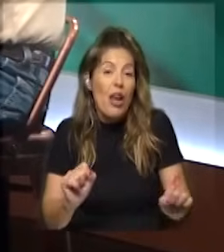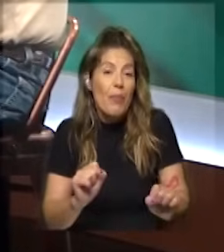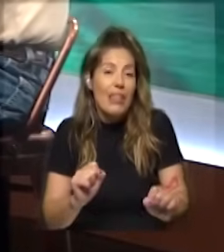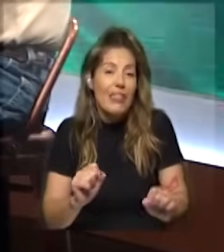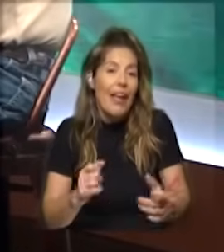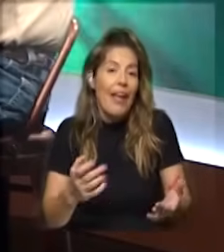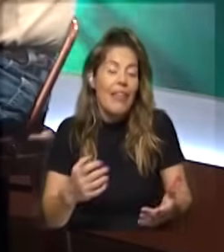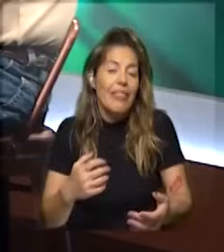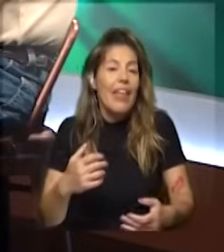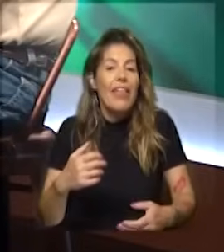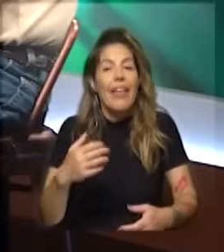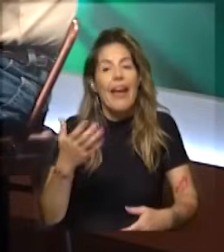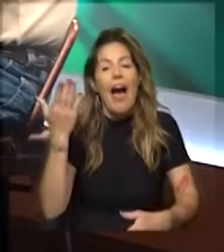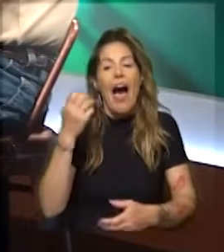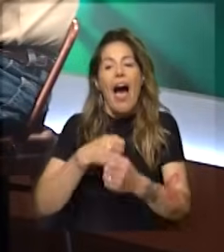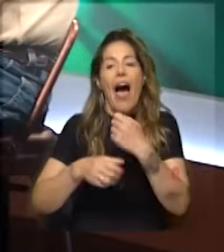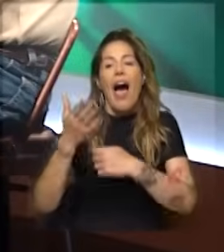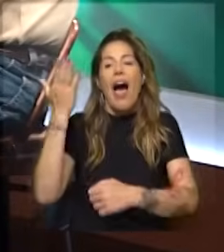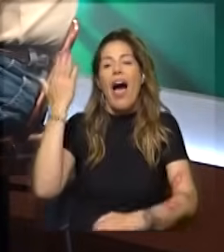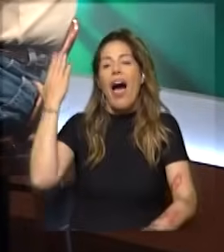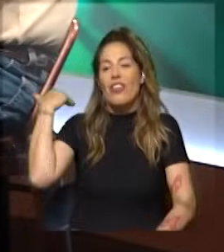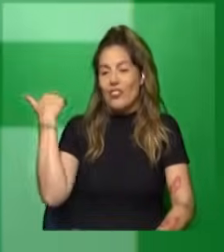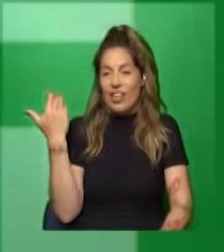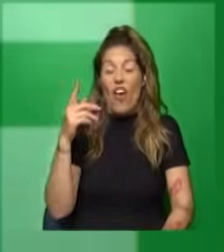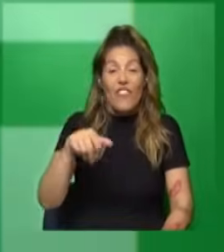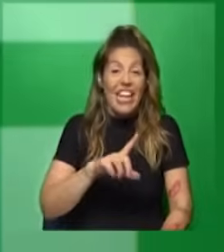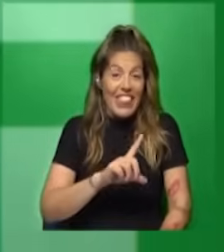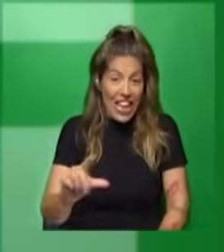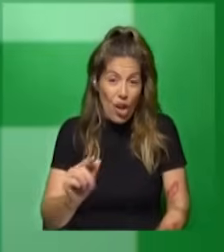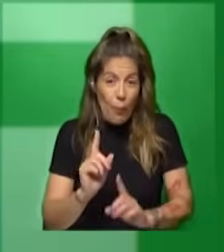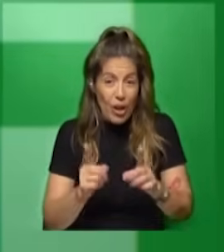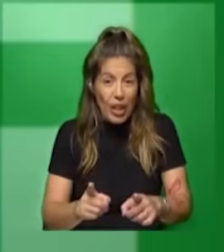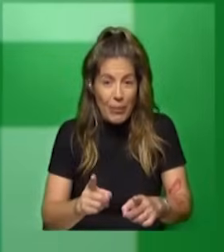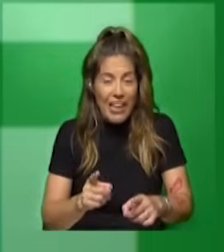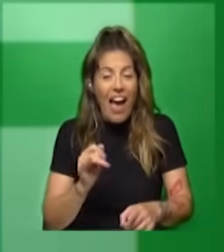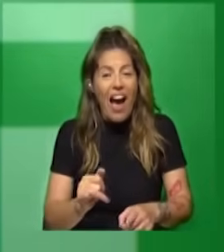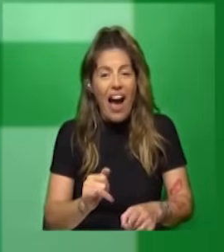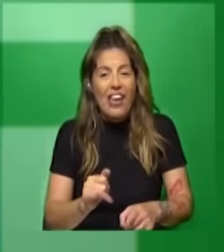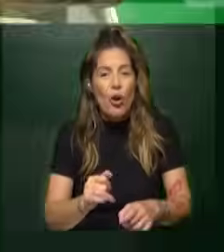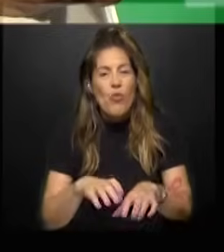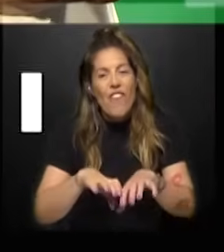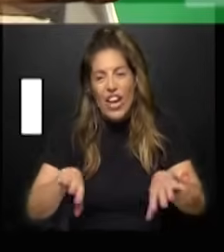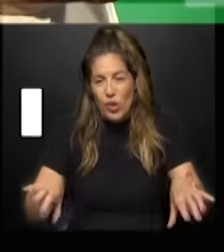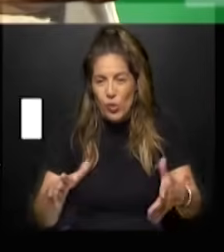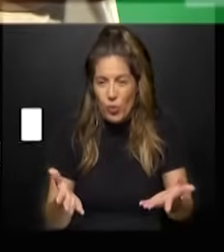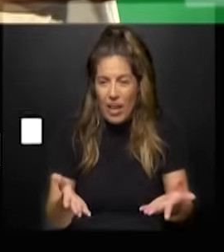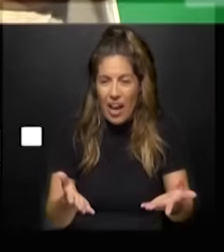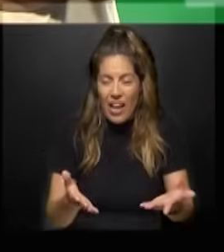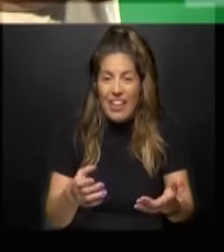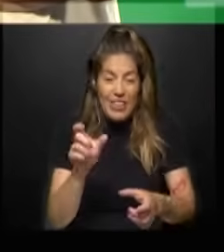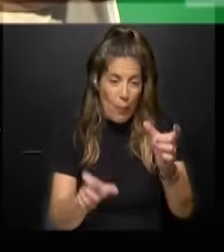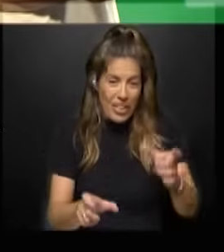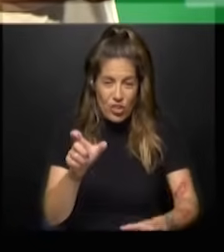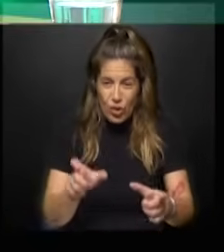de las cavernas. O sea, que eso viene de muy lejos, pero también podemos decir que hay una línea de fractura de